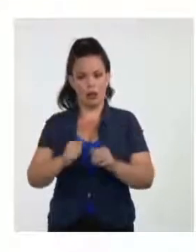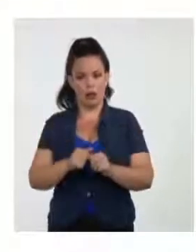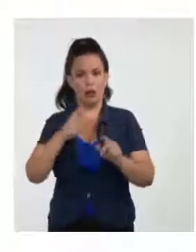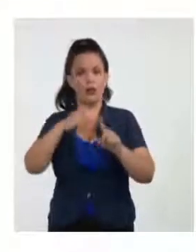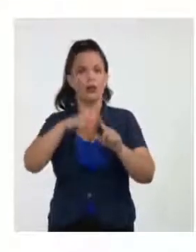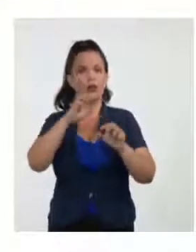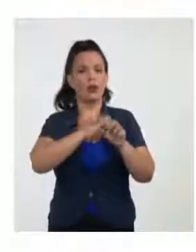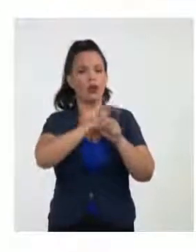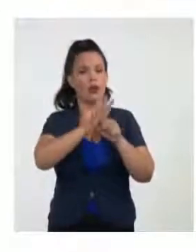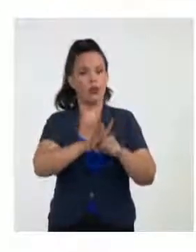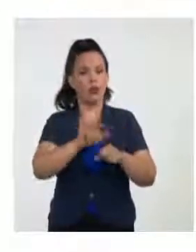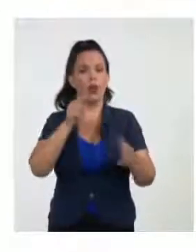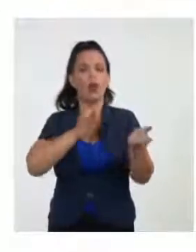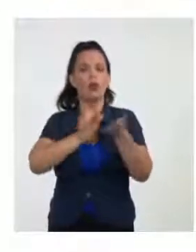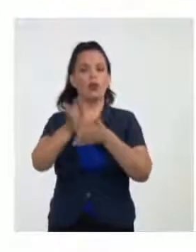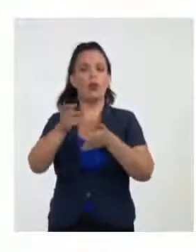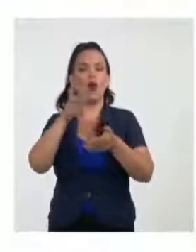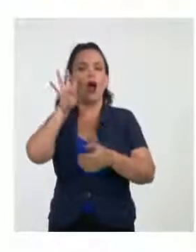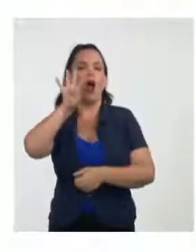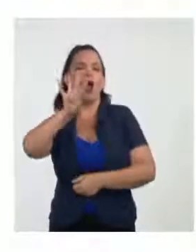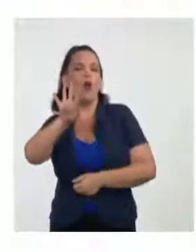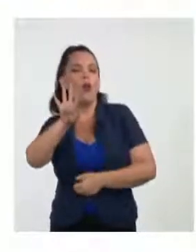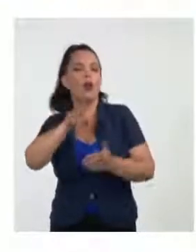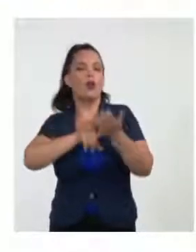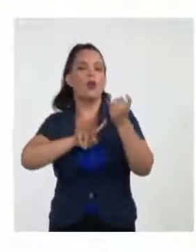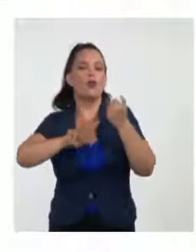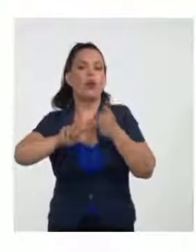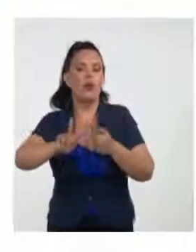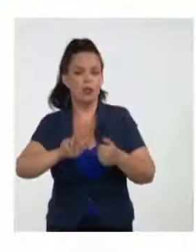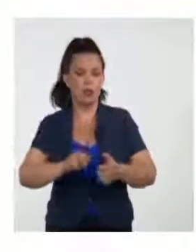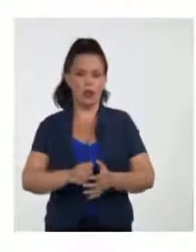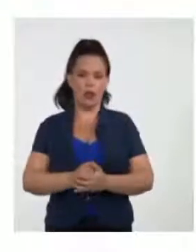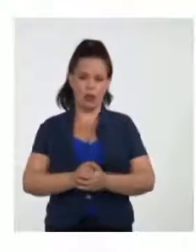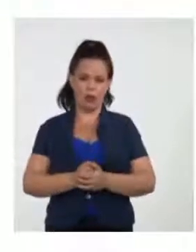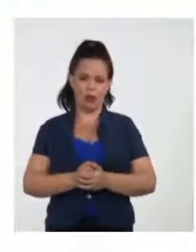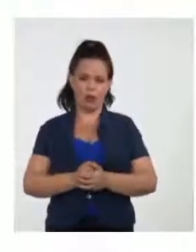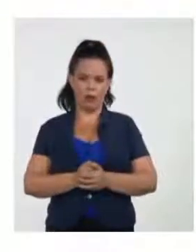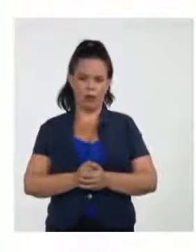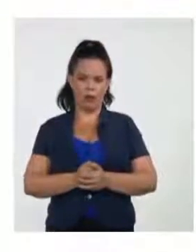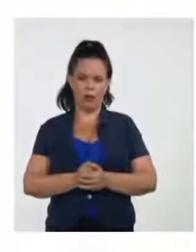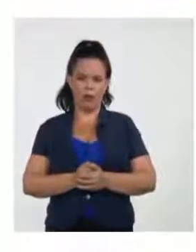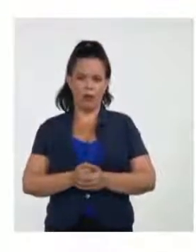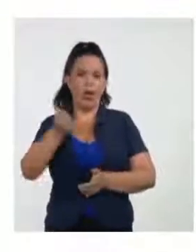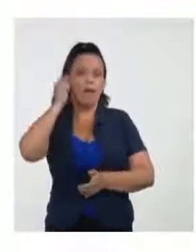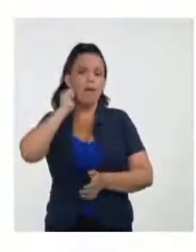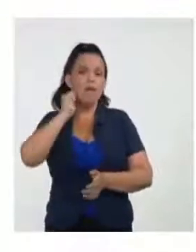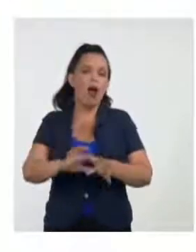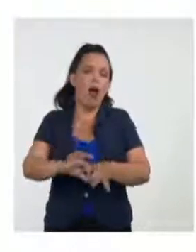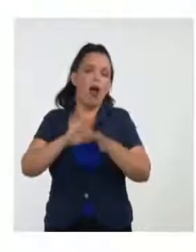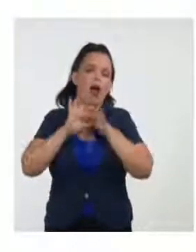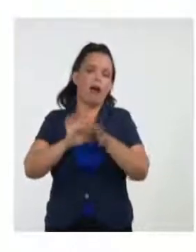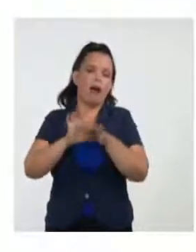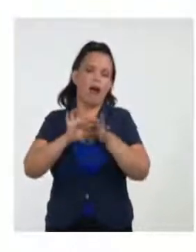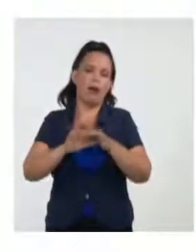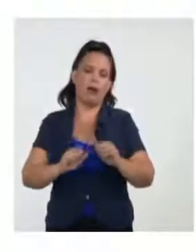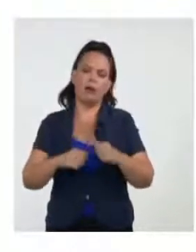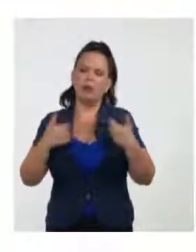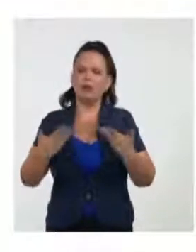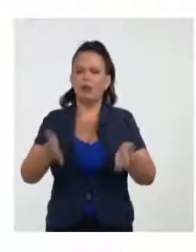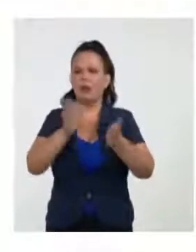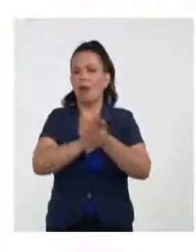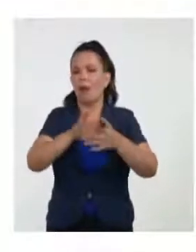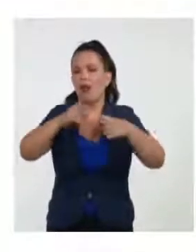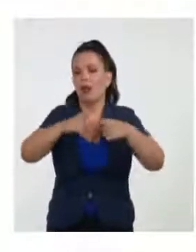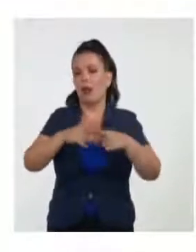4 provincias como la que aportan y tienen las tasas más elevadas. Matanzas en primer